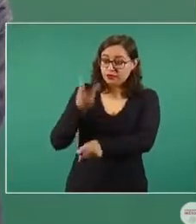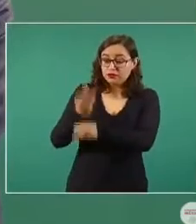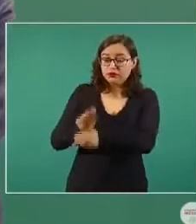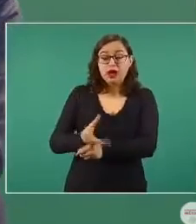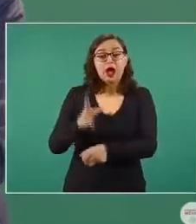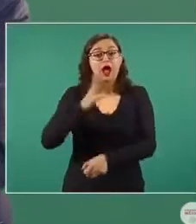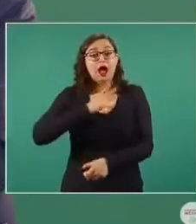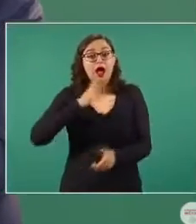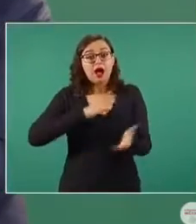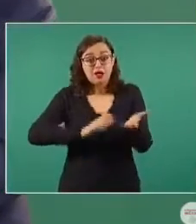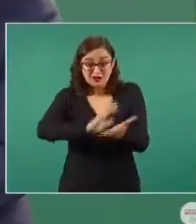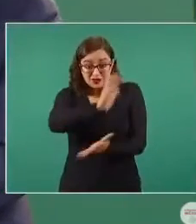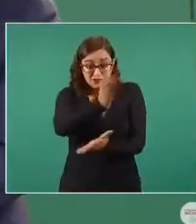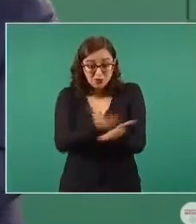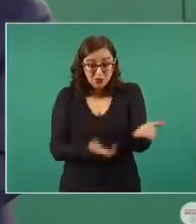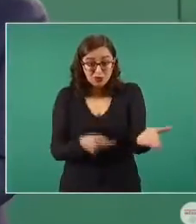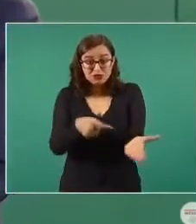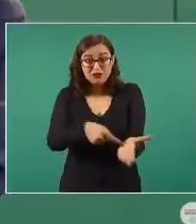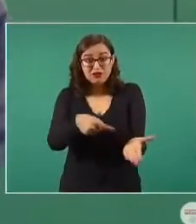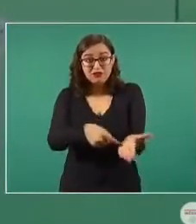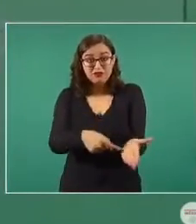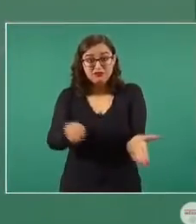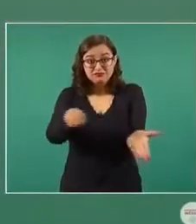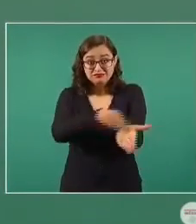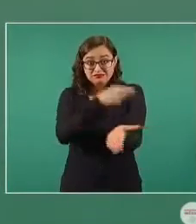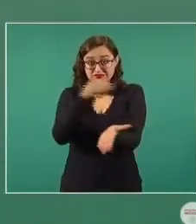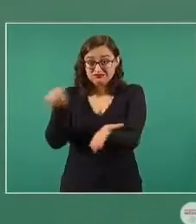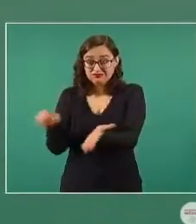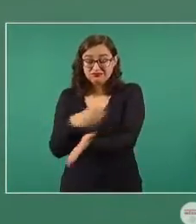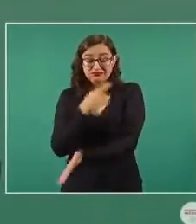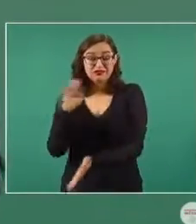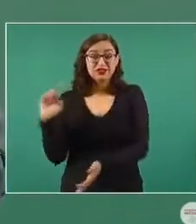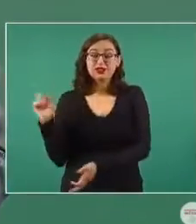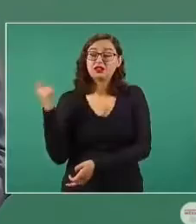que se tienen que estar pagando.